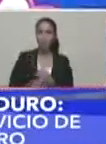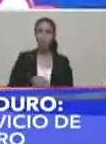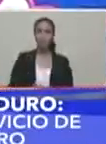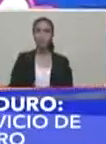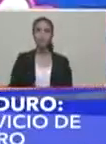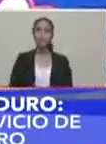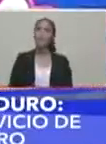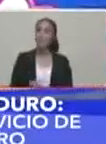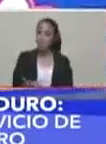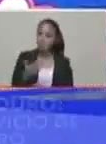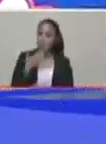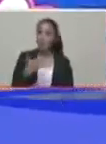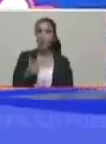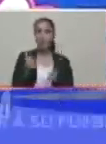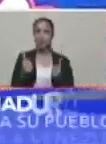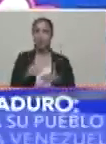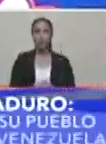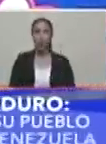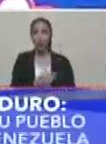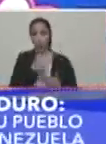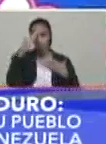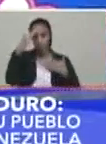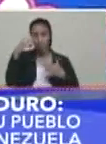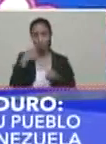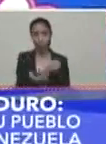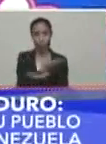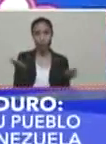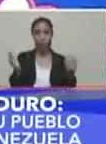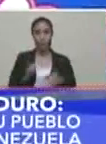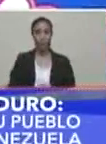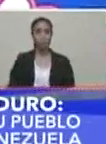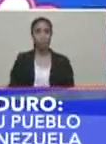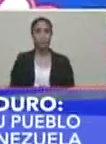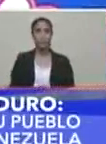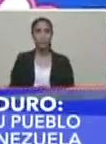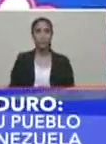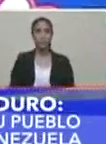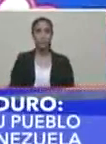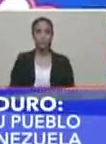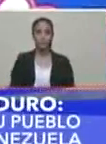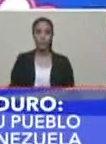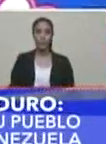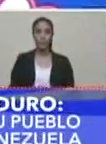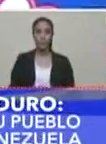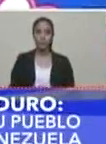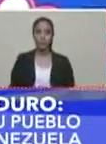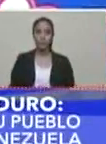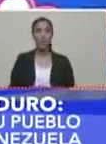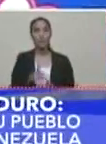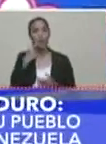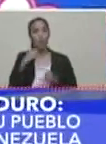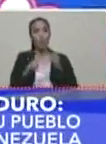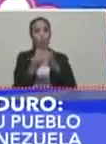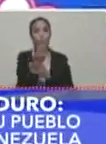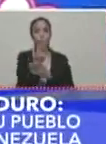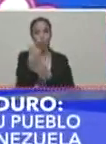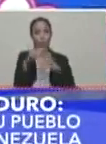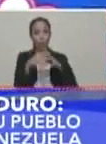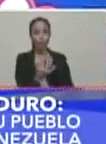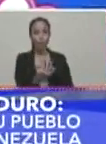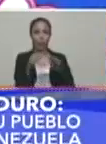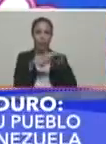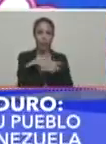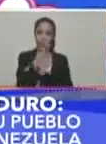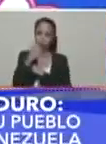Gracias, presidente. Bueno, primero saludar a todos los que nos escuchan, especialmente a los fundadores y las fundadoras de Barrio Adentro,